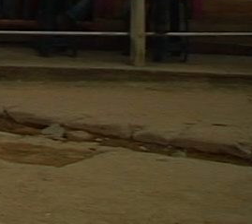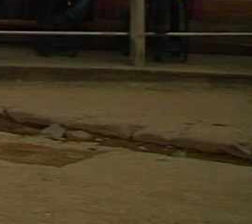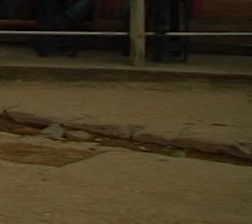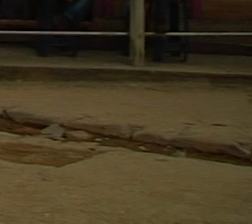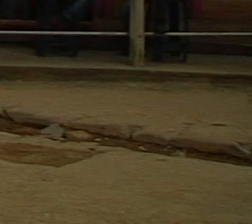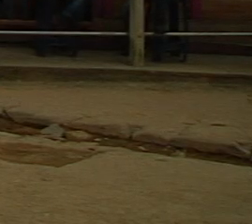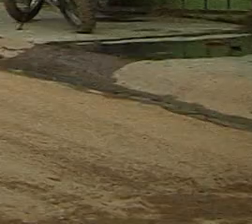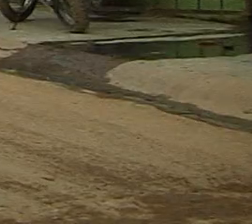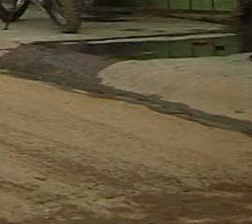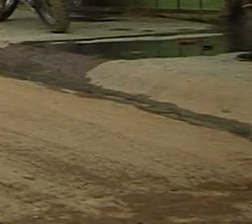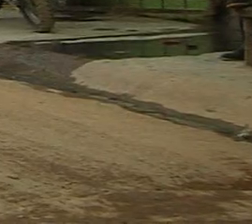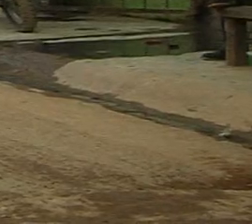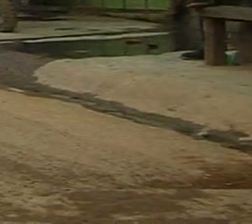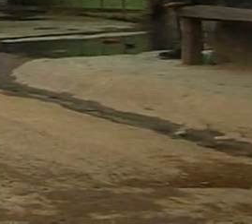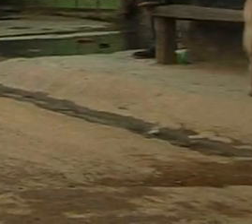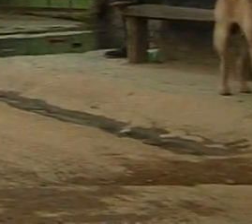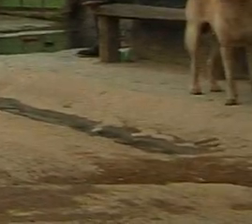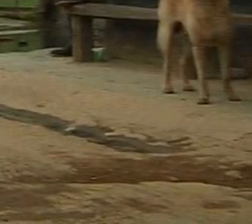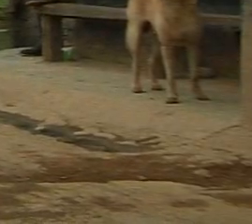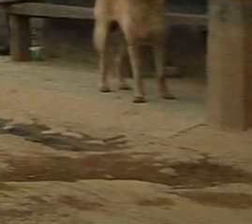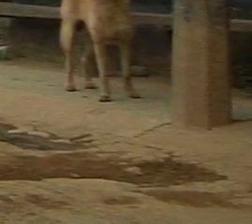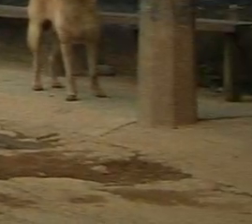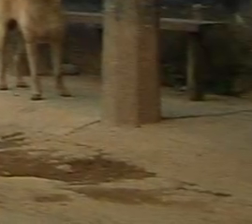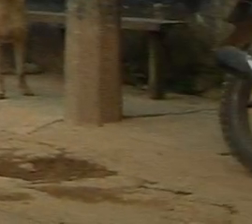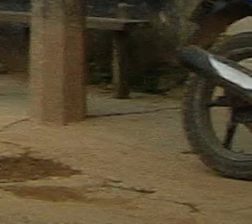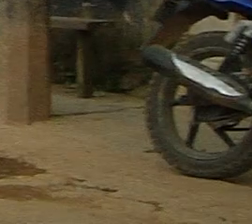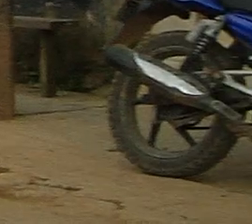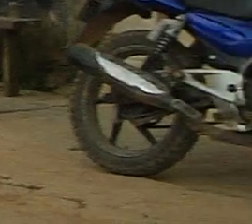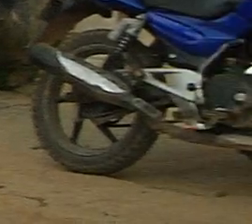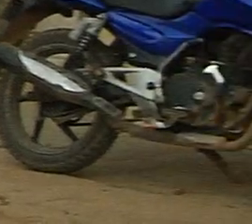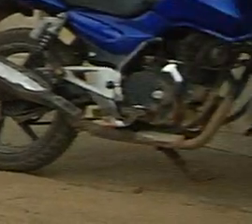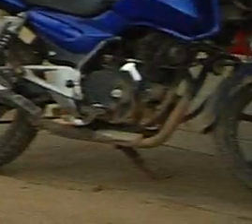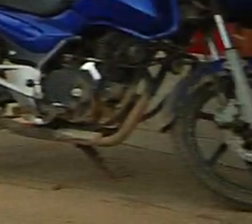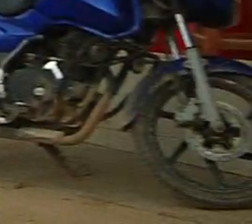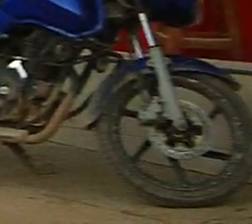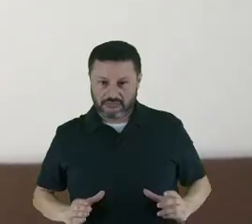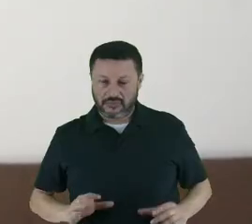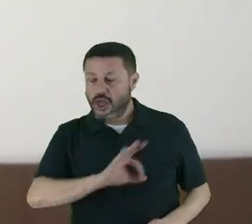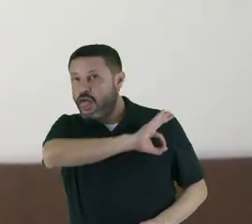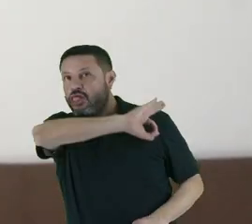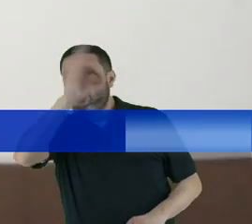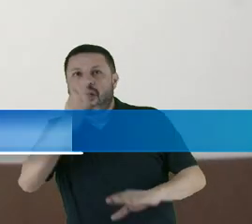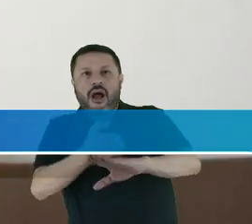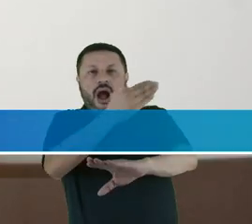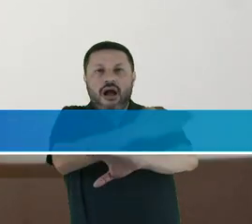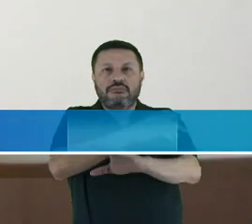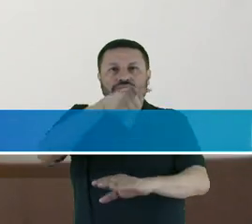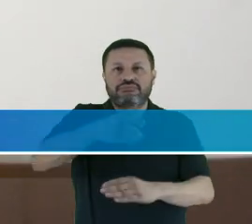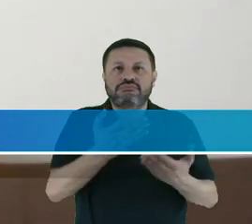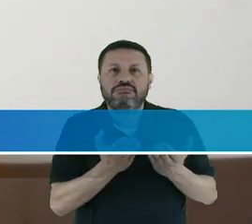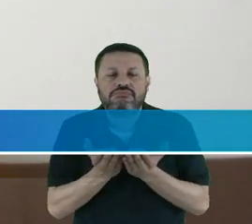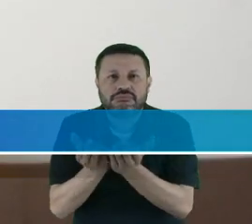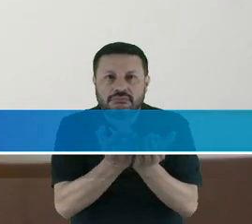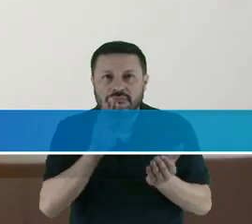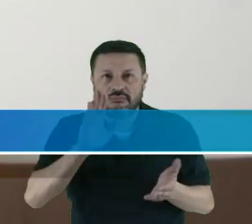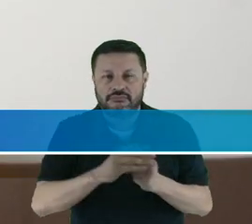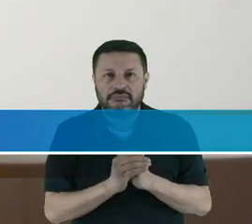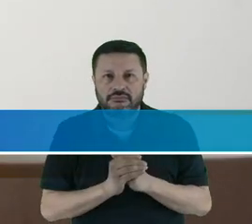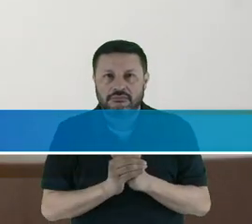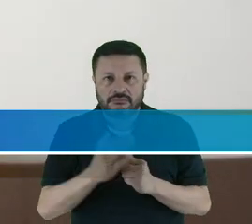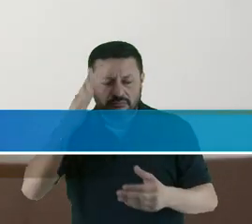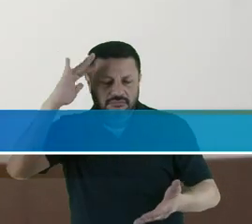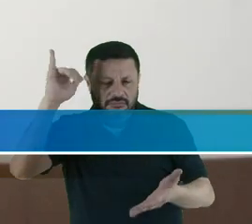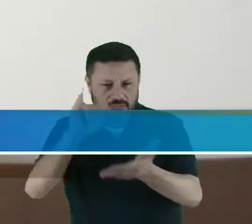una investigación para tratar de esclarecer tanto el homicidio de la menor como de lo ocurrido en el cementerio. Hecho jamás visto y sobre todo que